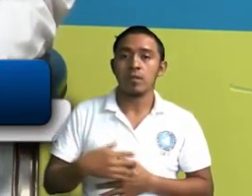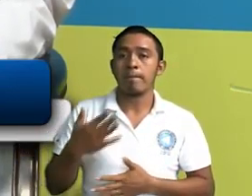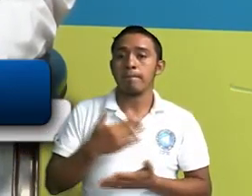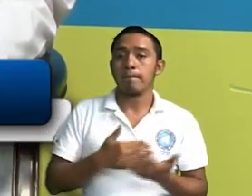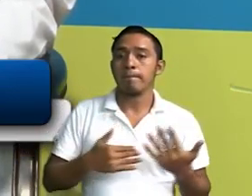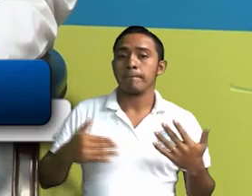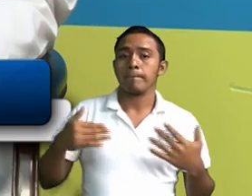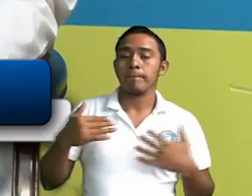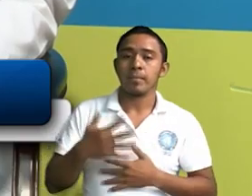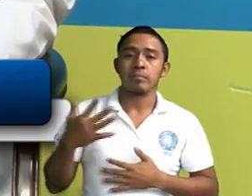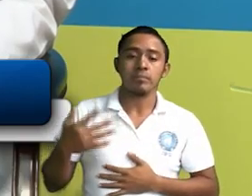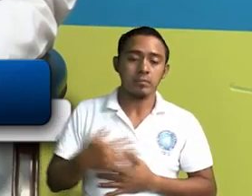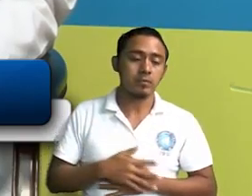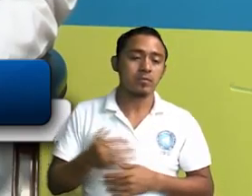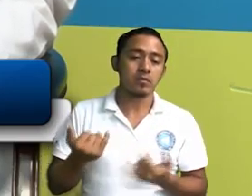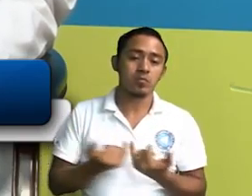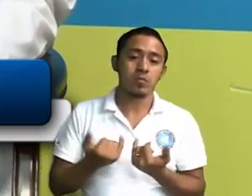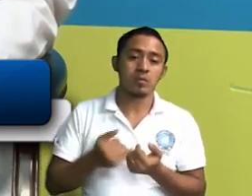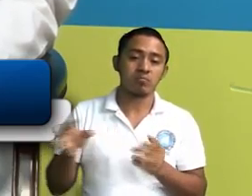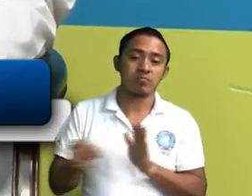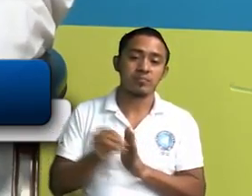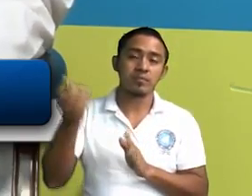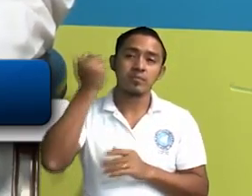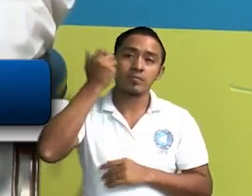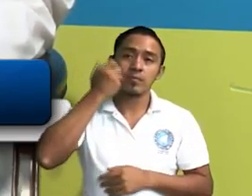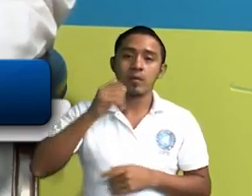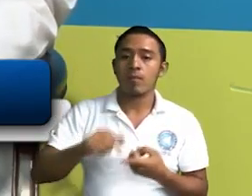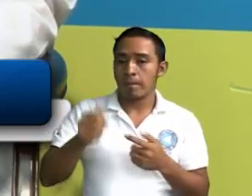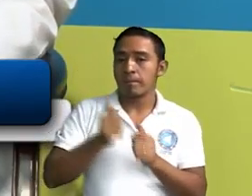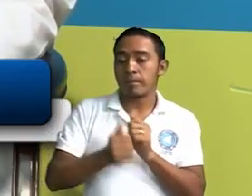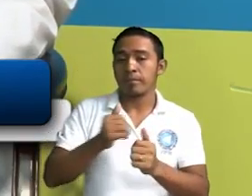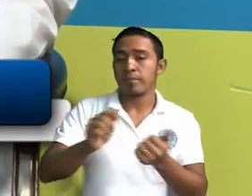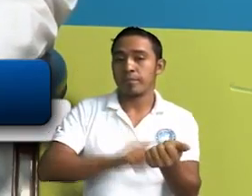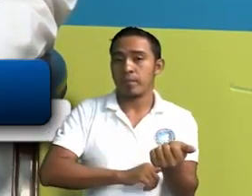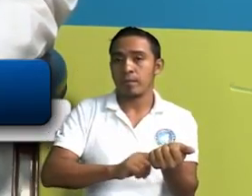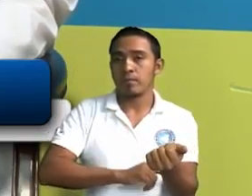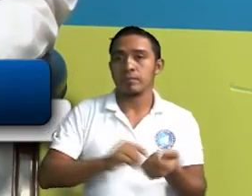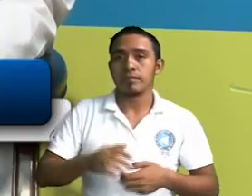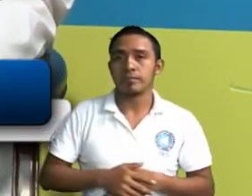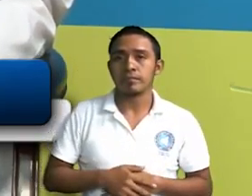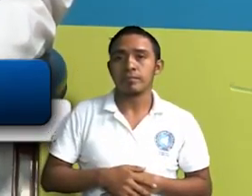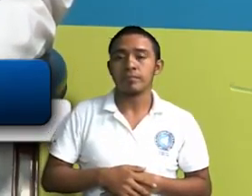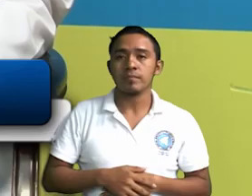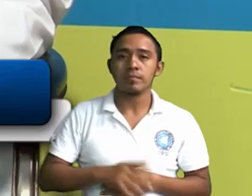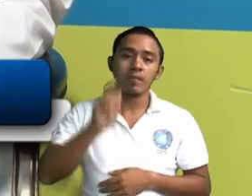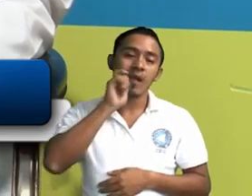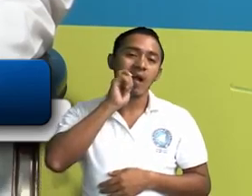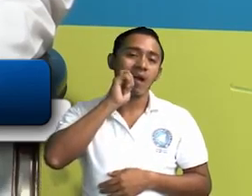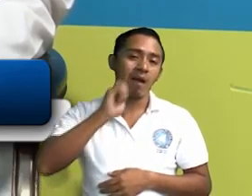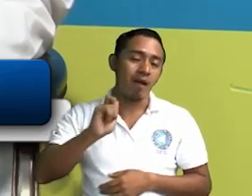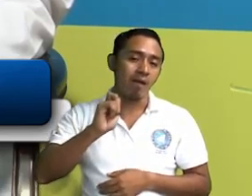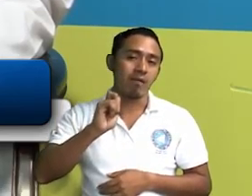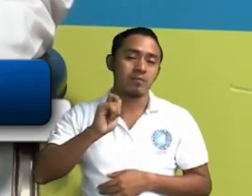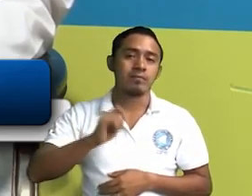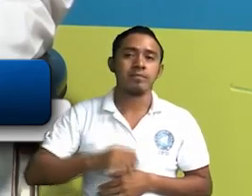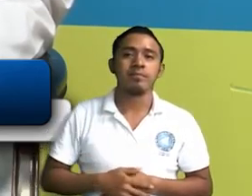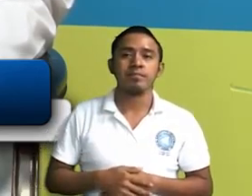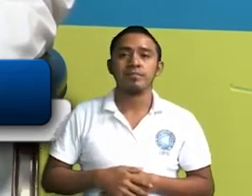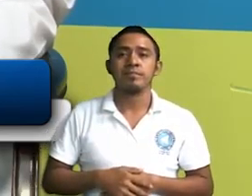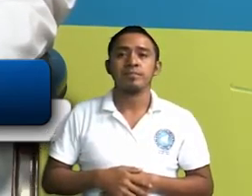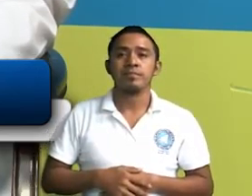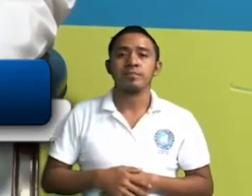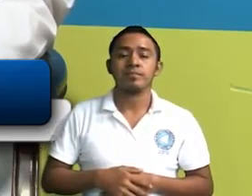enfermedades incluso si usted es un paciente diabético que se le hace una extracción dental vamos